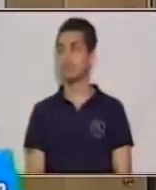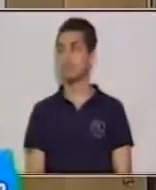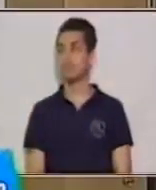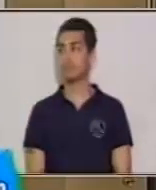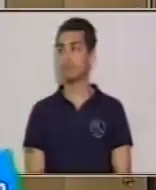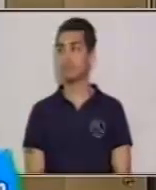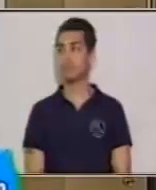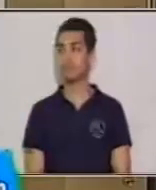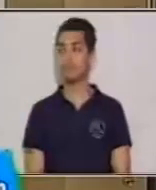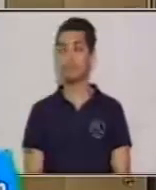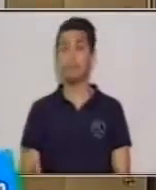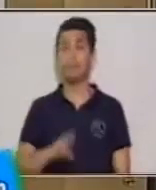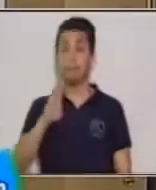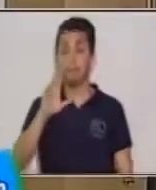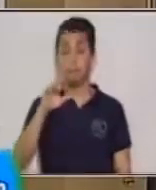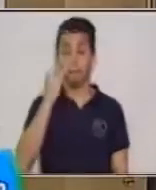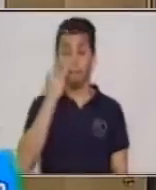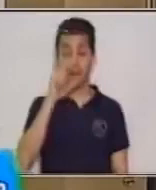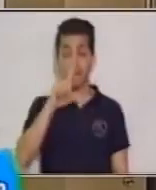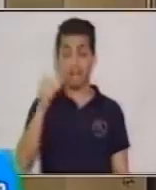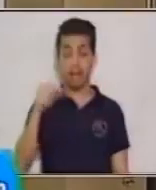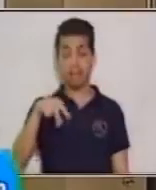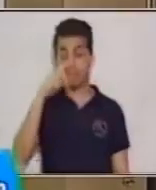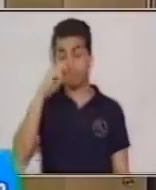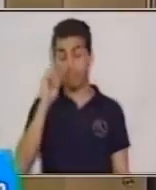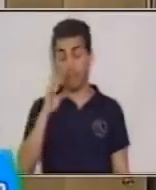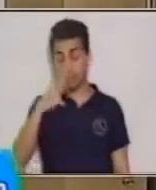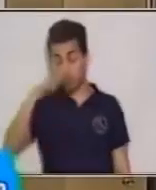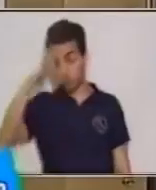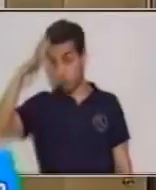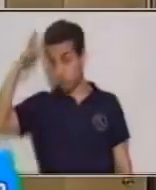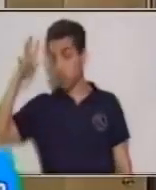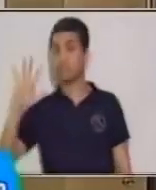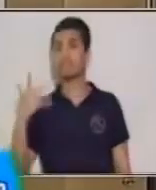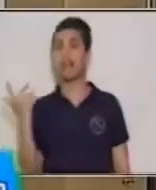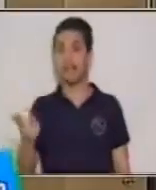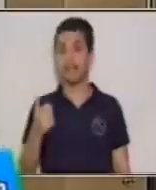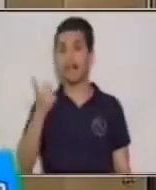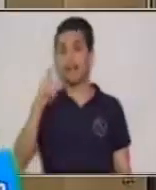Tenemos brillante, un adjetivo.